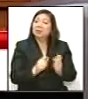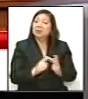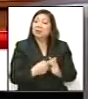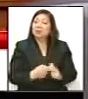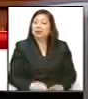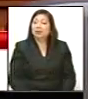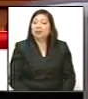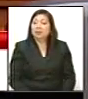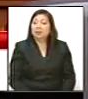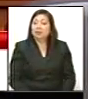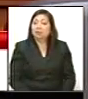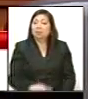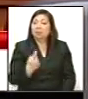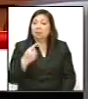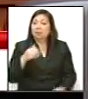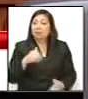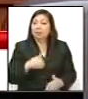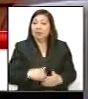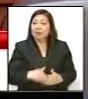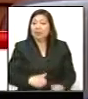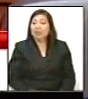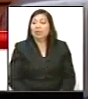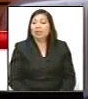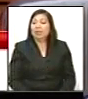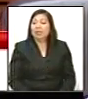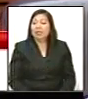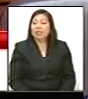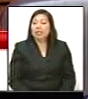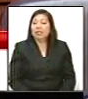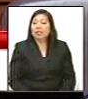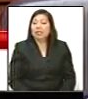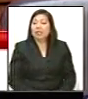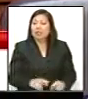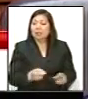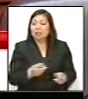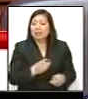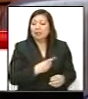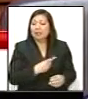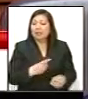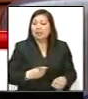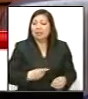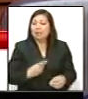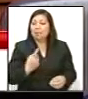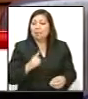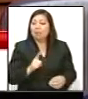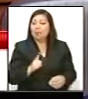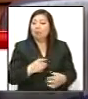iniciativa en su primera votación y a usted, presidente, y a la mesa directiva por